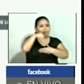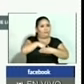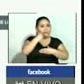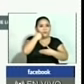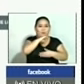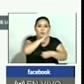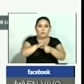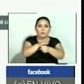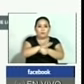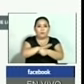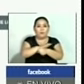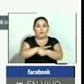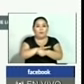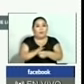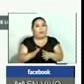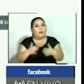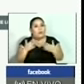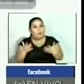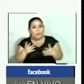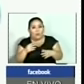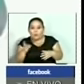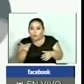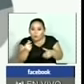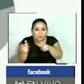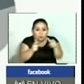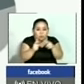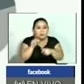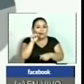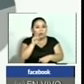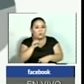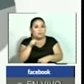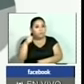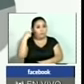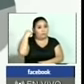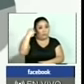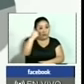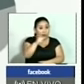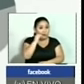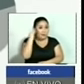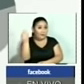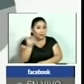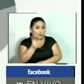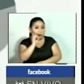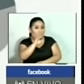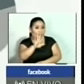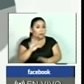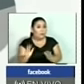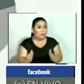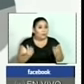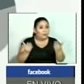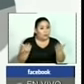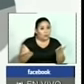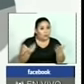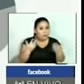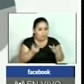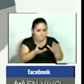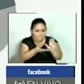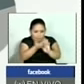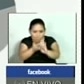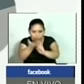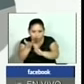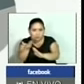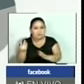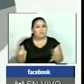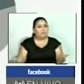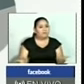de que estaban enfermas. Además, por las edades, es otro dato importante que hay que mencionar, porque ha ido aumentando las